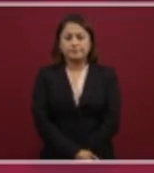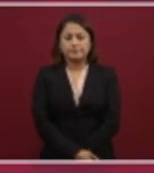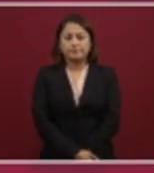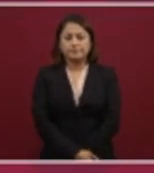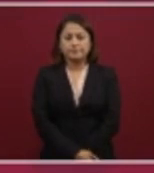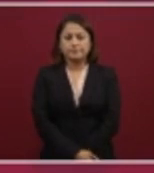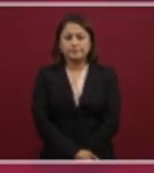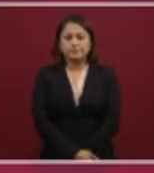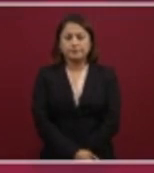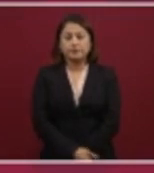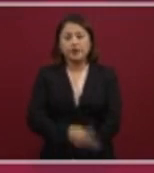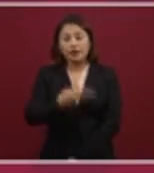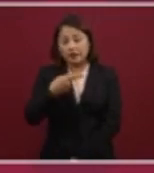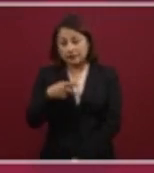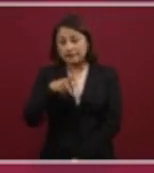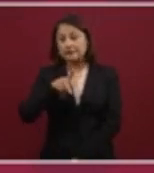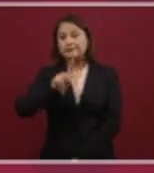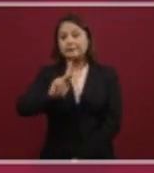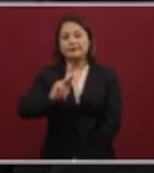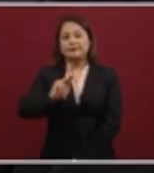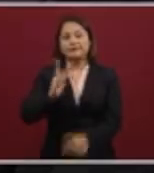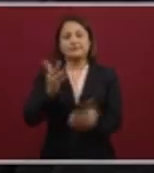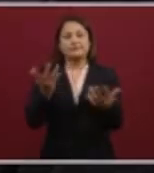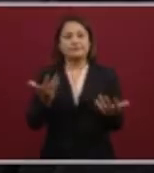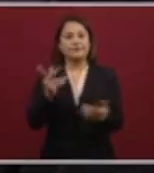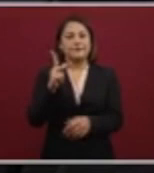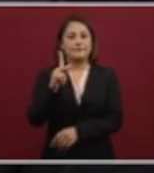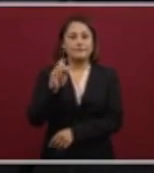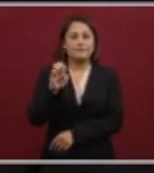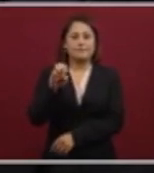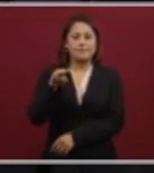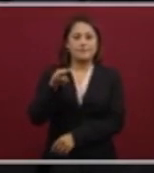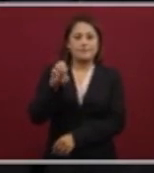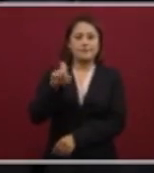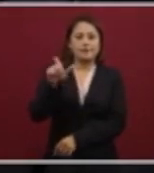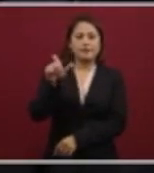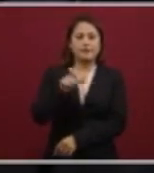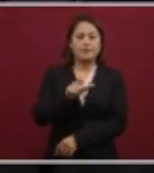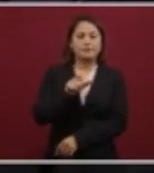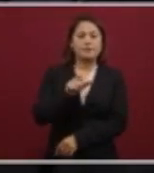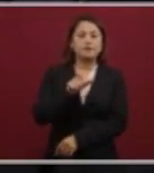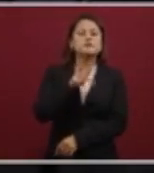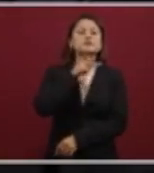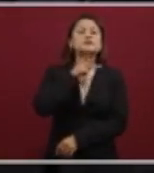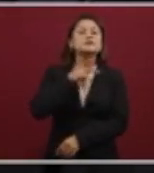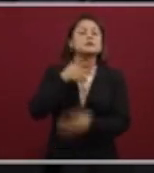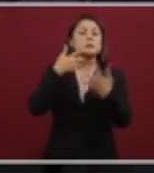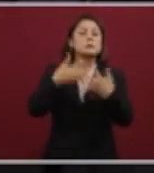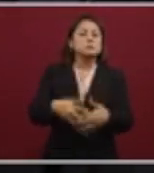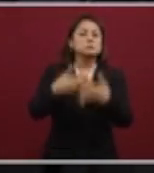pero ¿cómo Pemex sigue produciendo